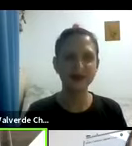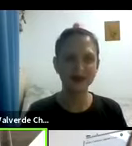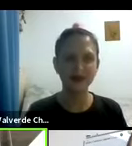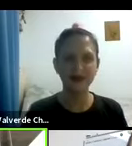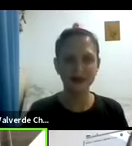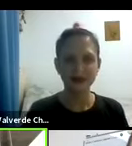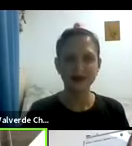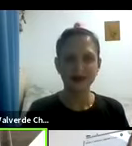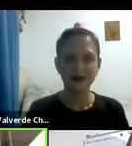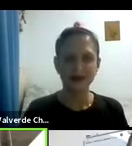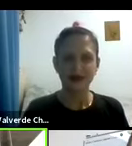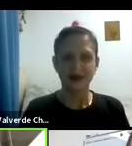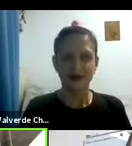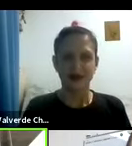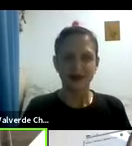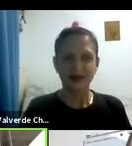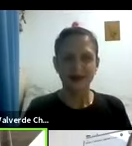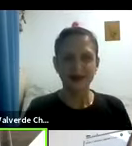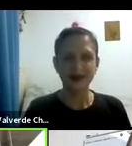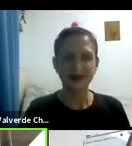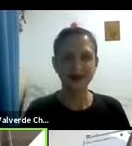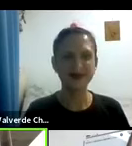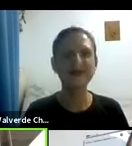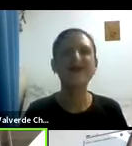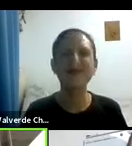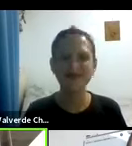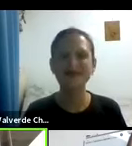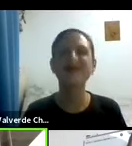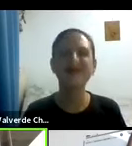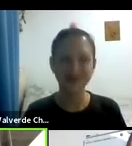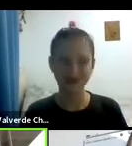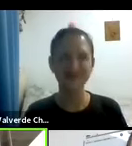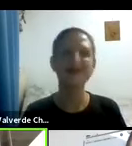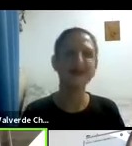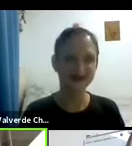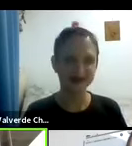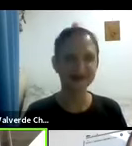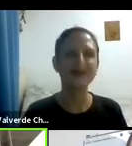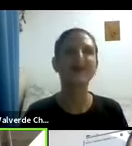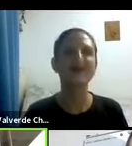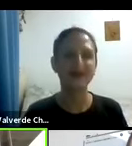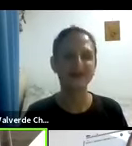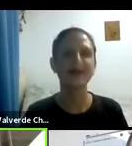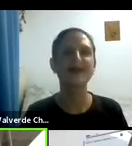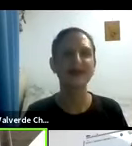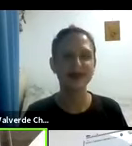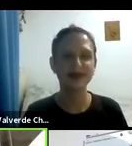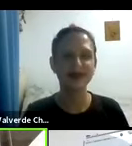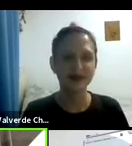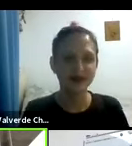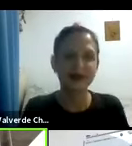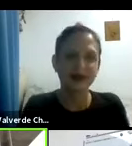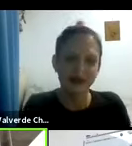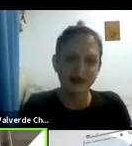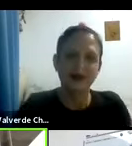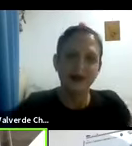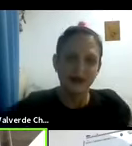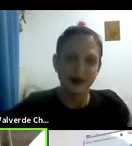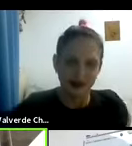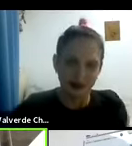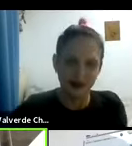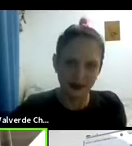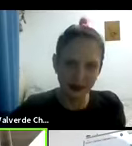entonces hay deseo hay frustración hay consumo hay desigualdad son llevados a su máxima expresión